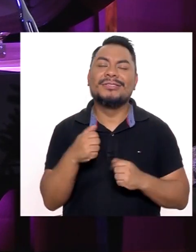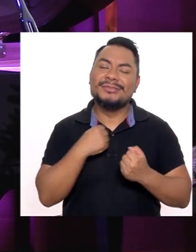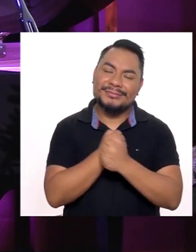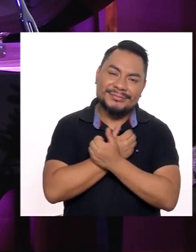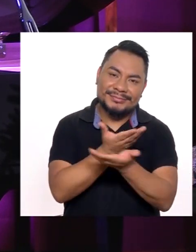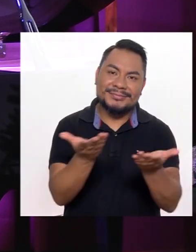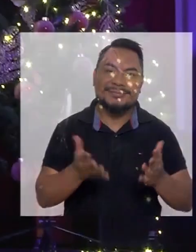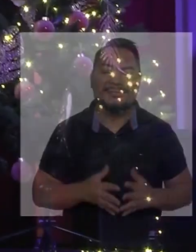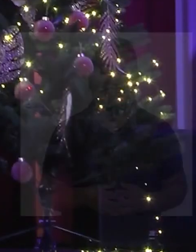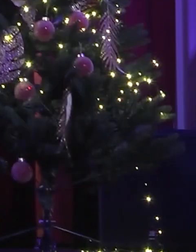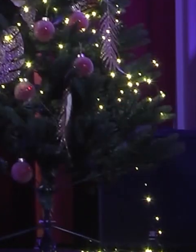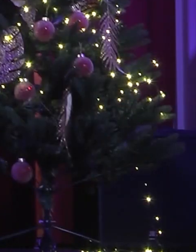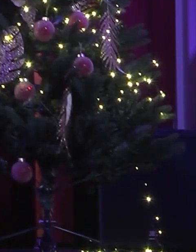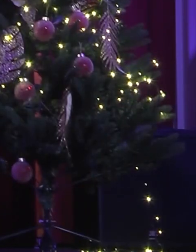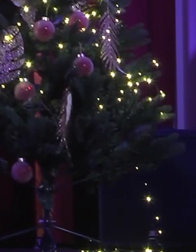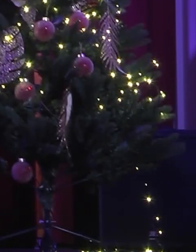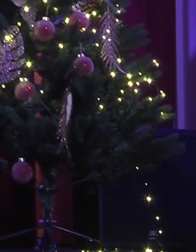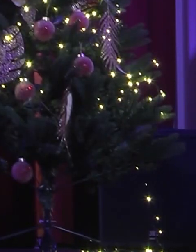Los quiero